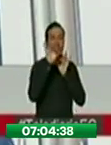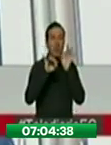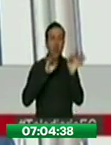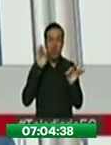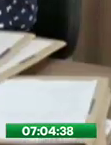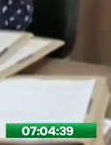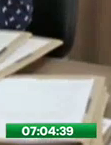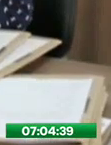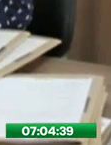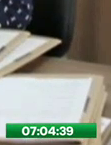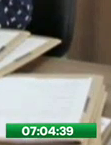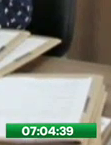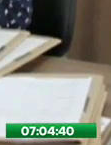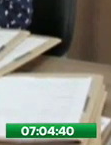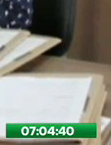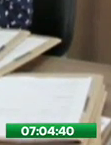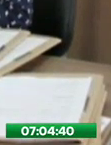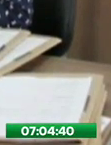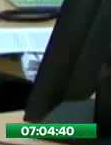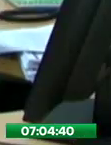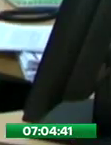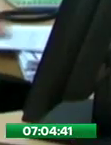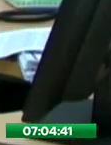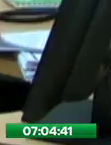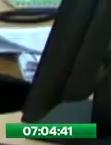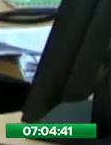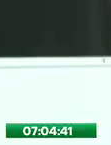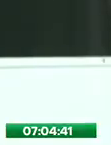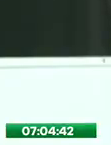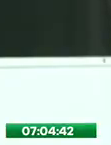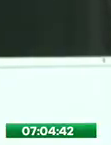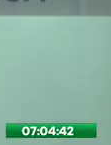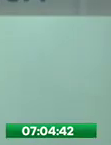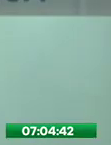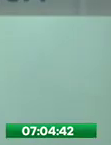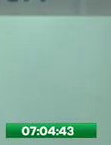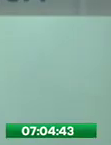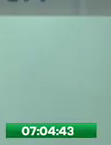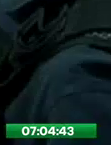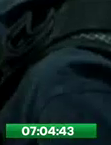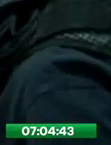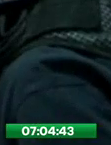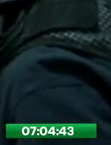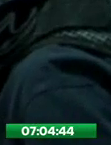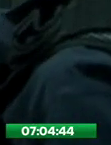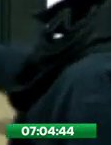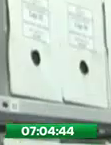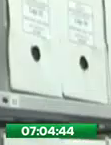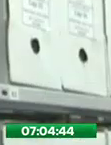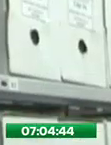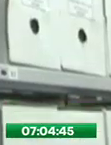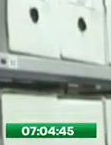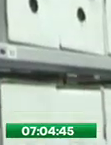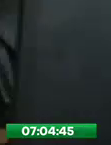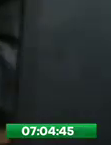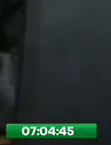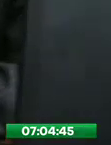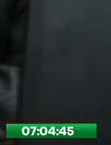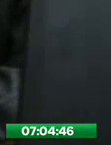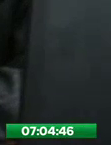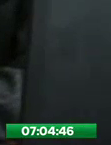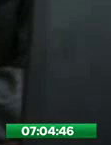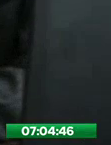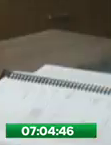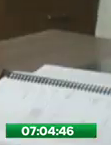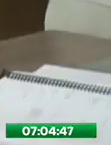este virus. Además, se ha implementado el sistema de turnos de llamadas telefónicas, especialmente para la provincia del Guayas, donde